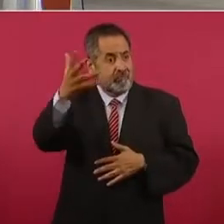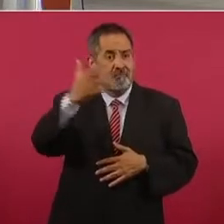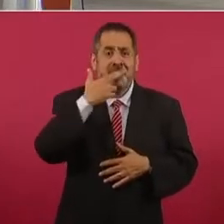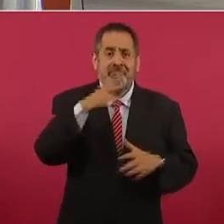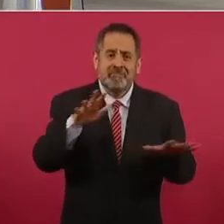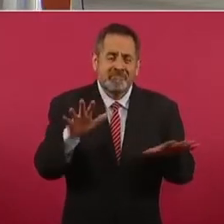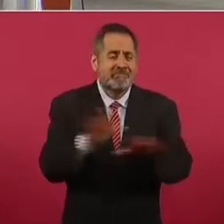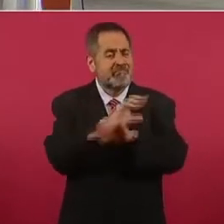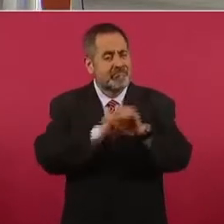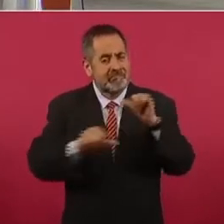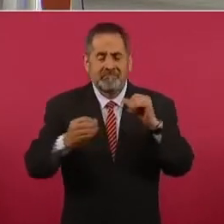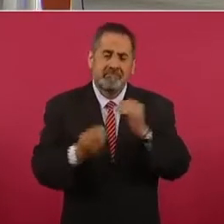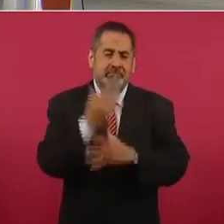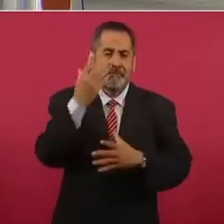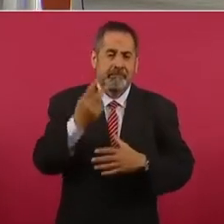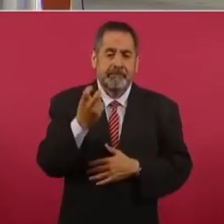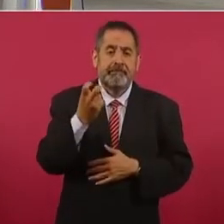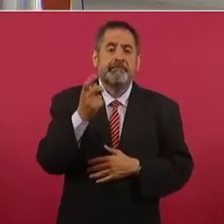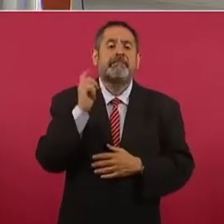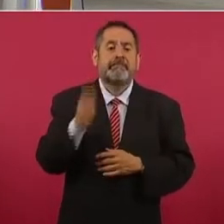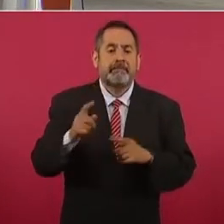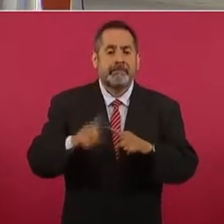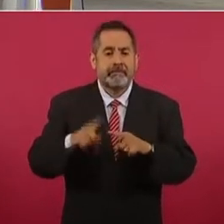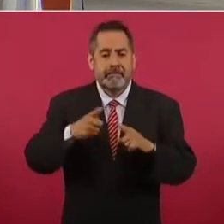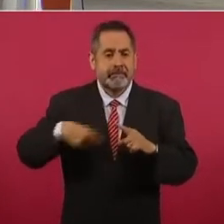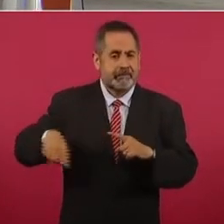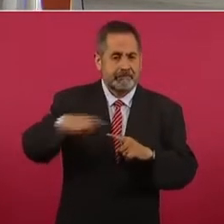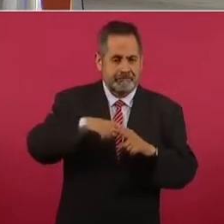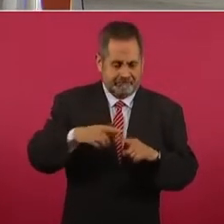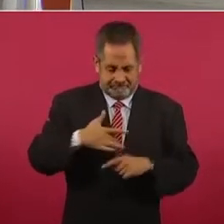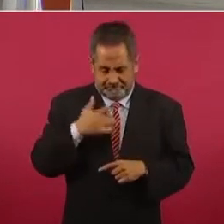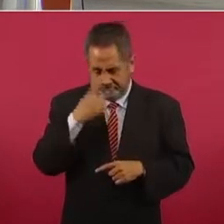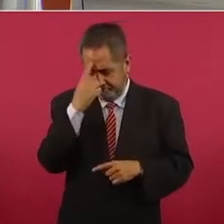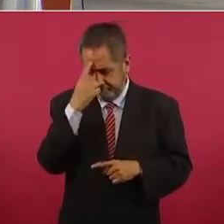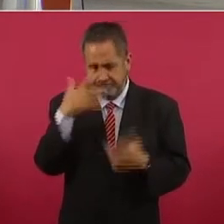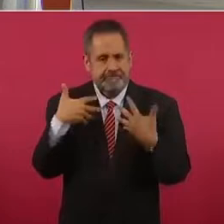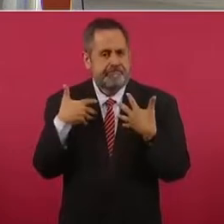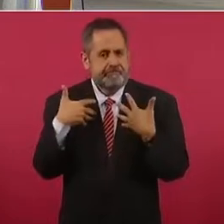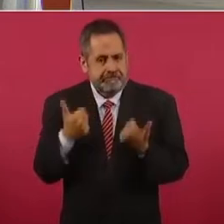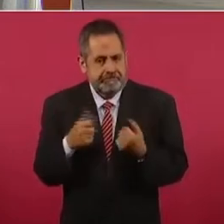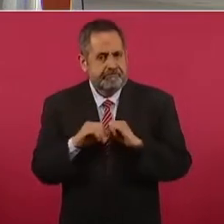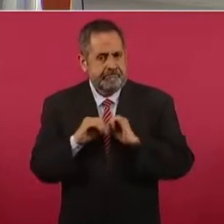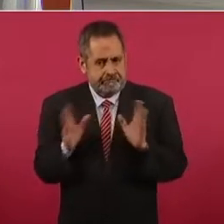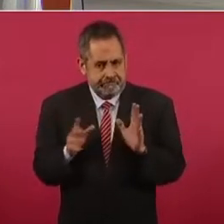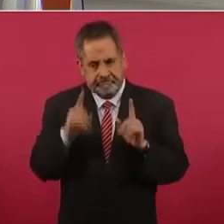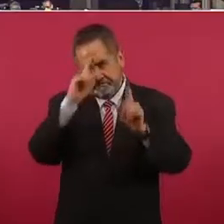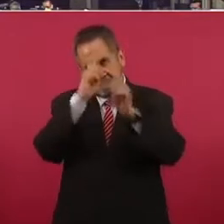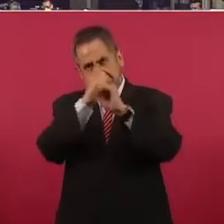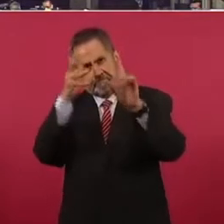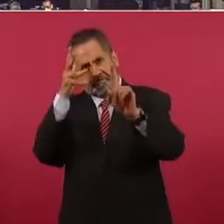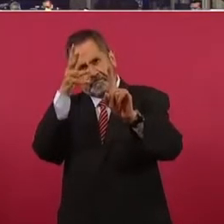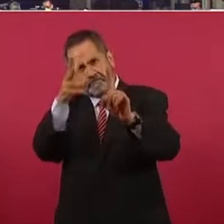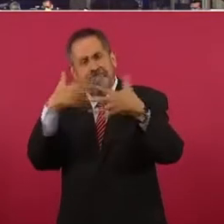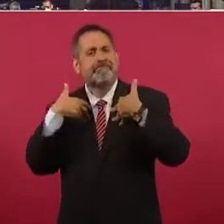alcance. Solo hace falta sentido común y visión de futuro.